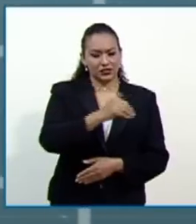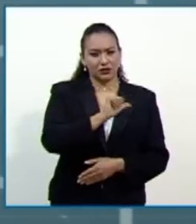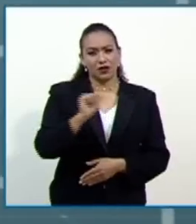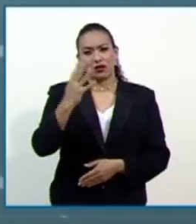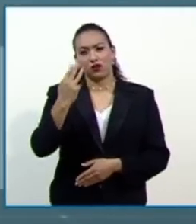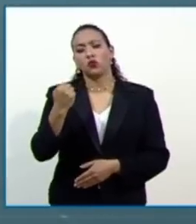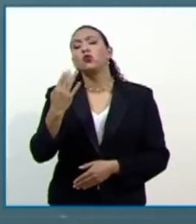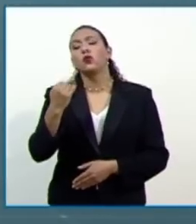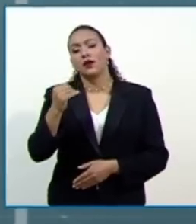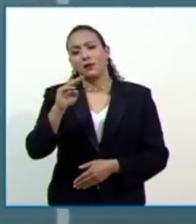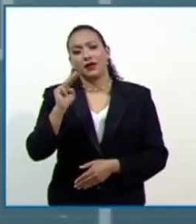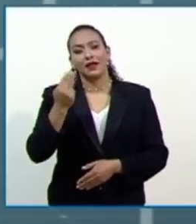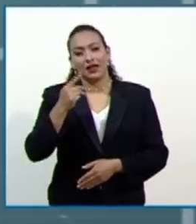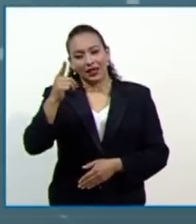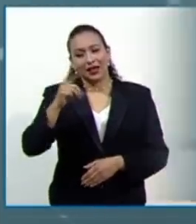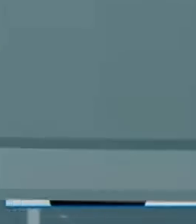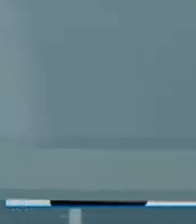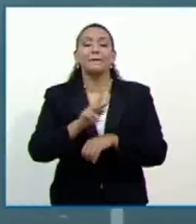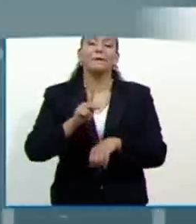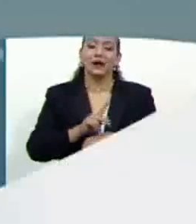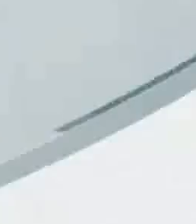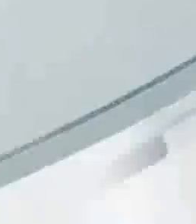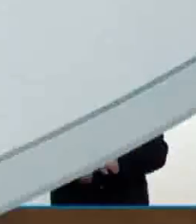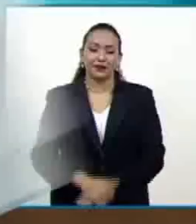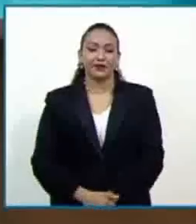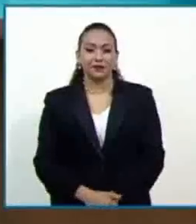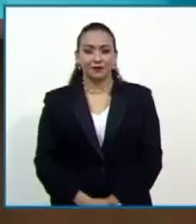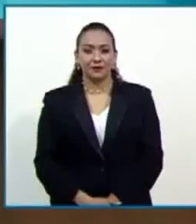mayo en Asunción, Paraguay.